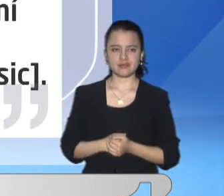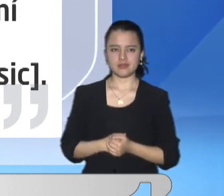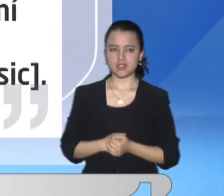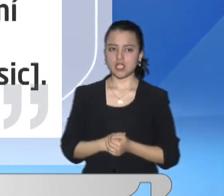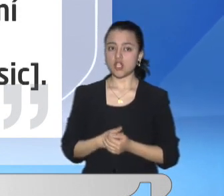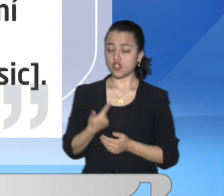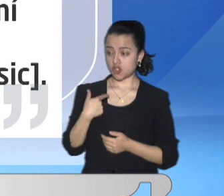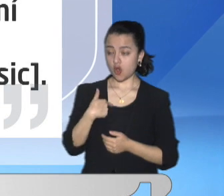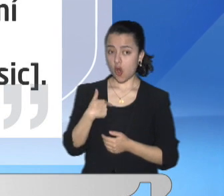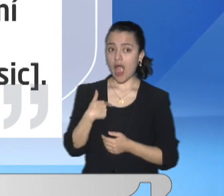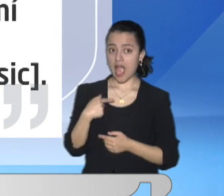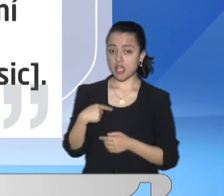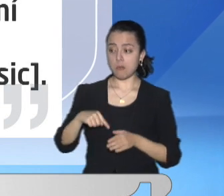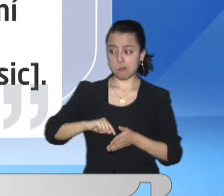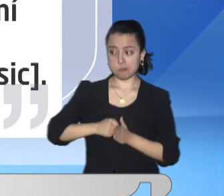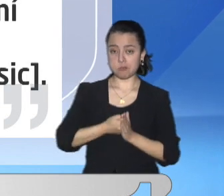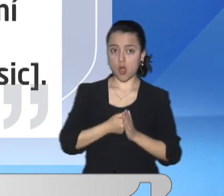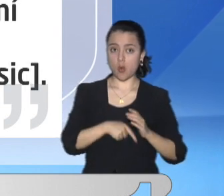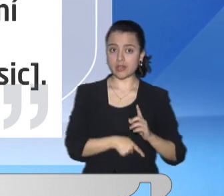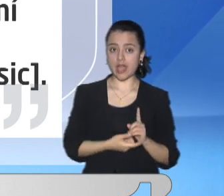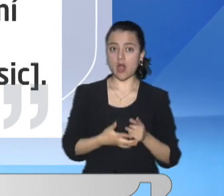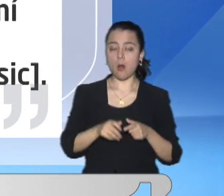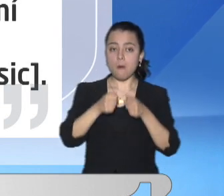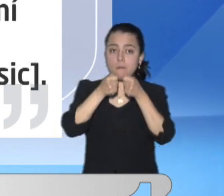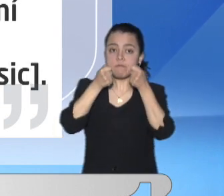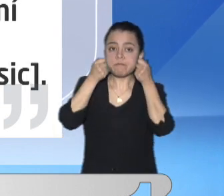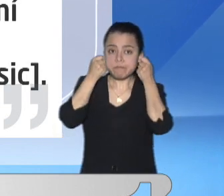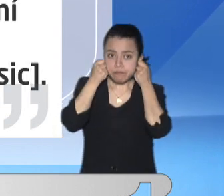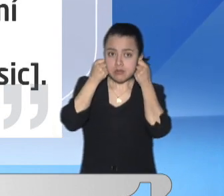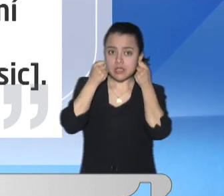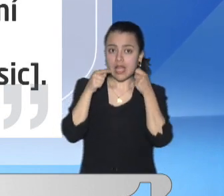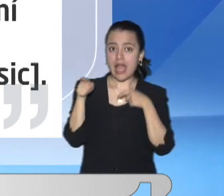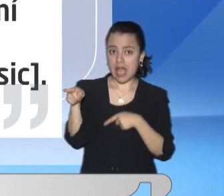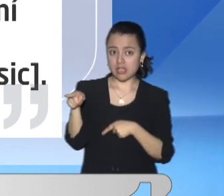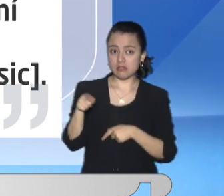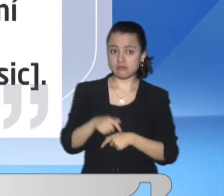sí, porque a mí me gusta, como musical,